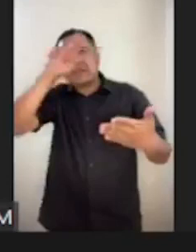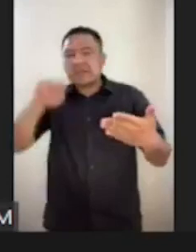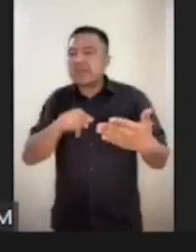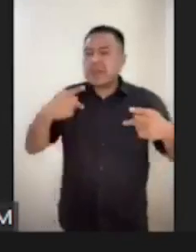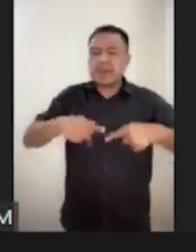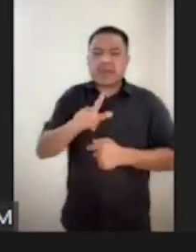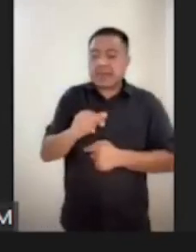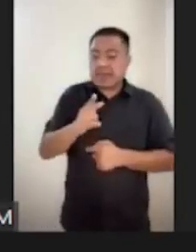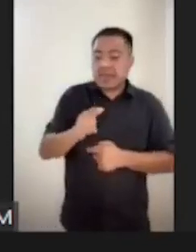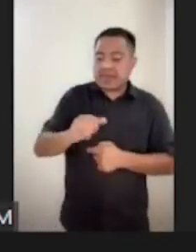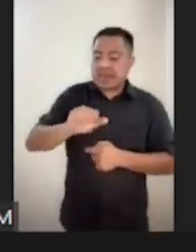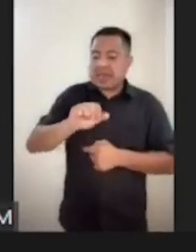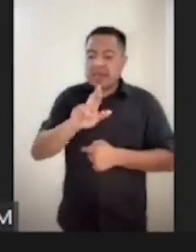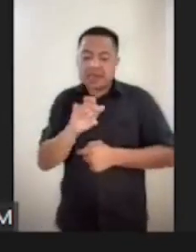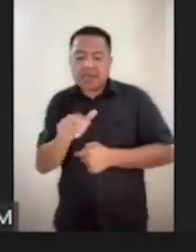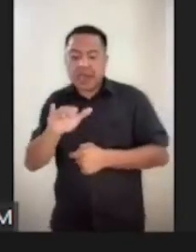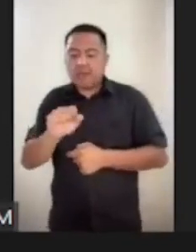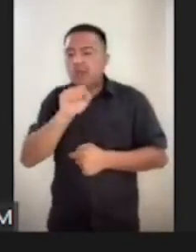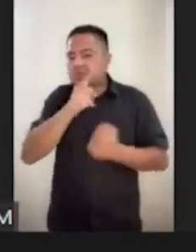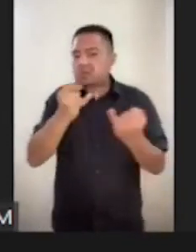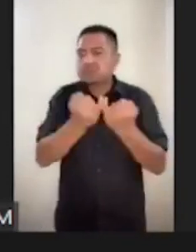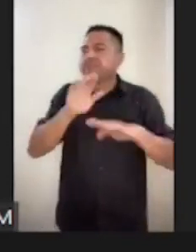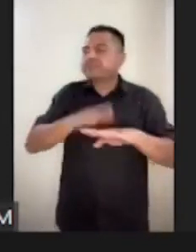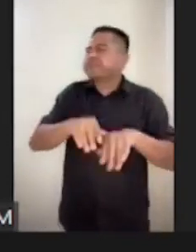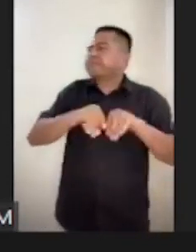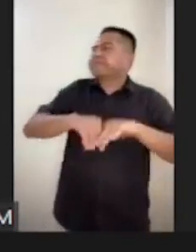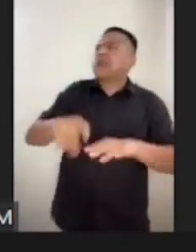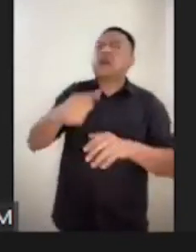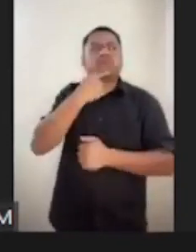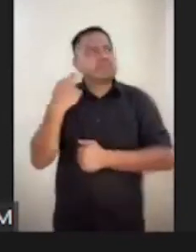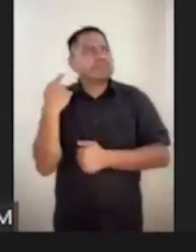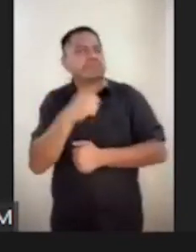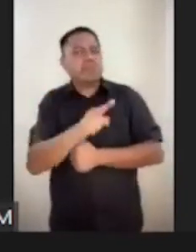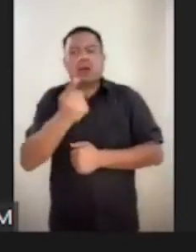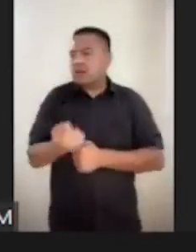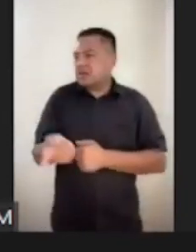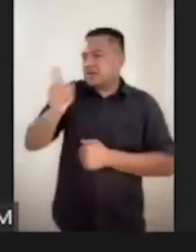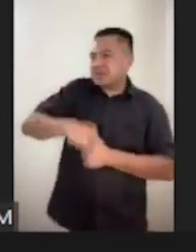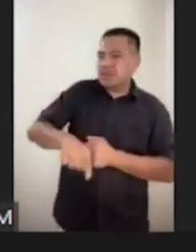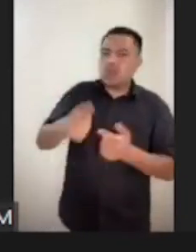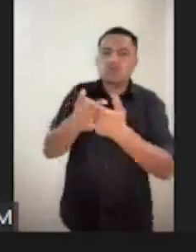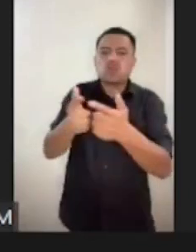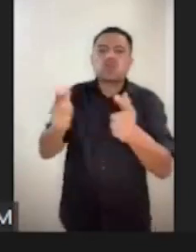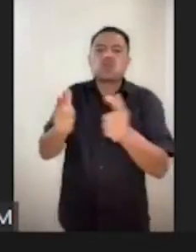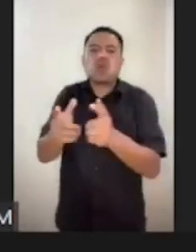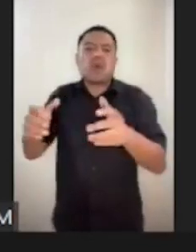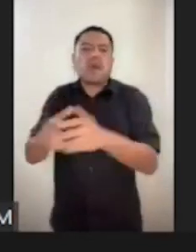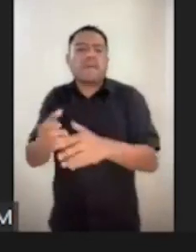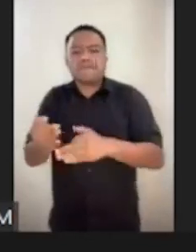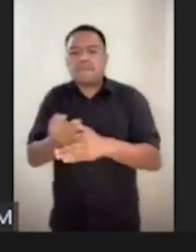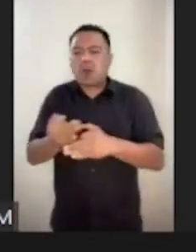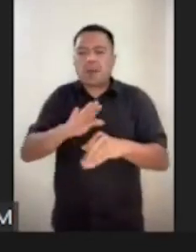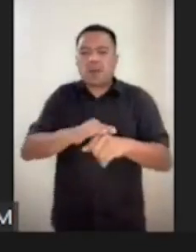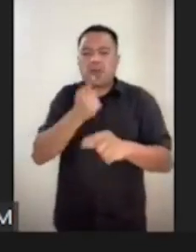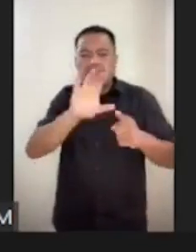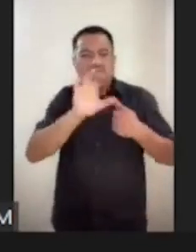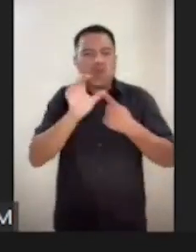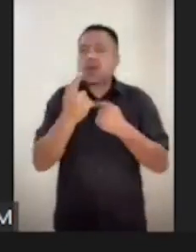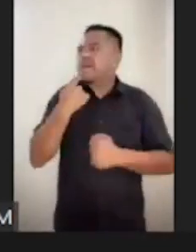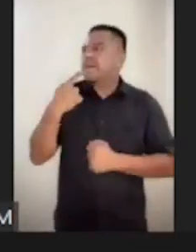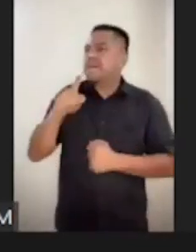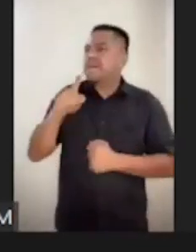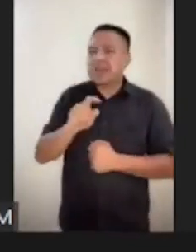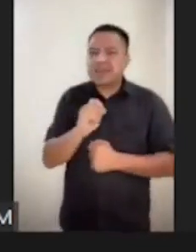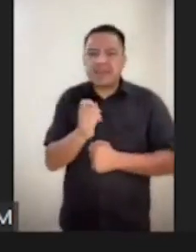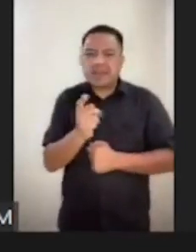Neidy Castro Ramos y el deslinde público de los hechos denunciados, ordenado al partido político Morena por la Comisión de Quejas y Denuncias del